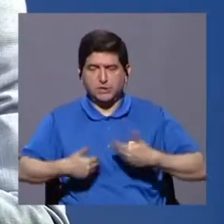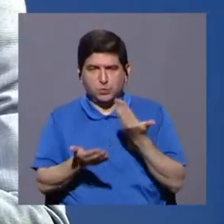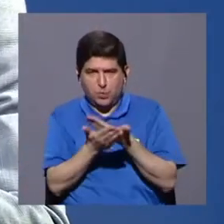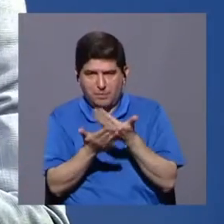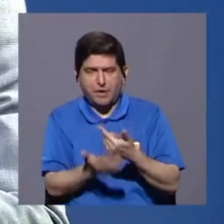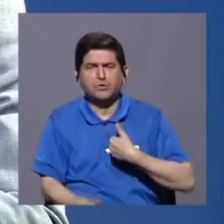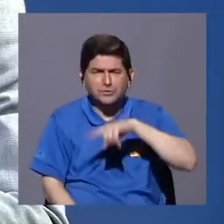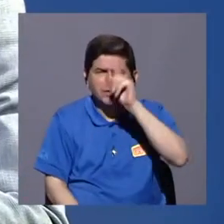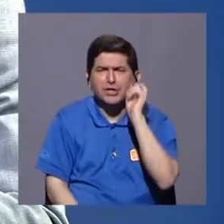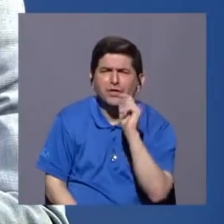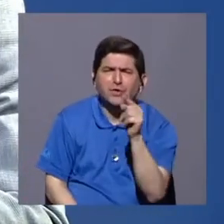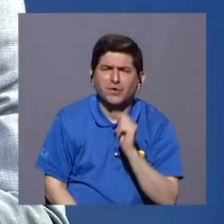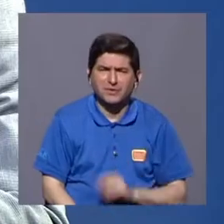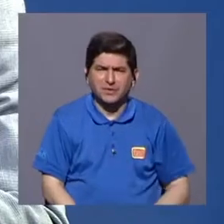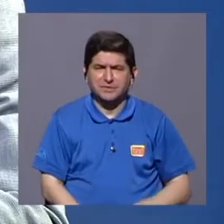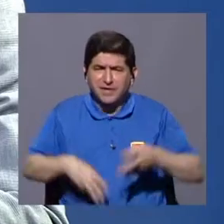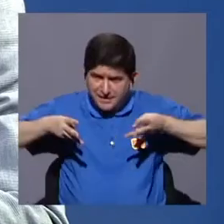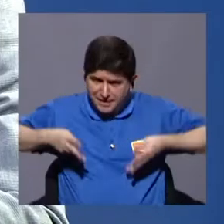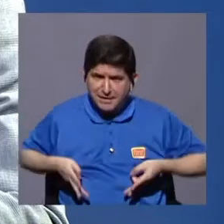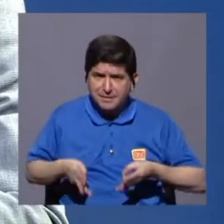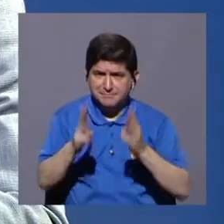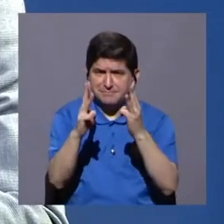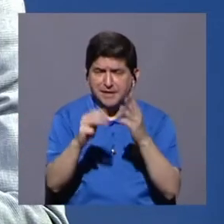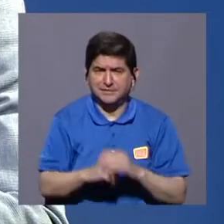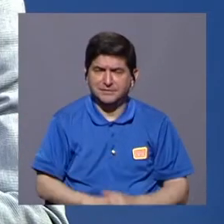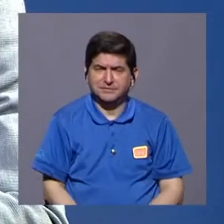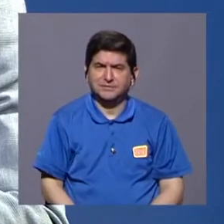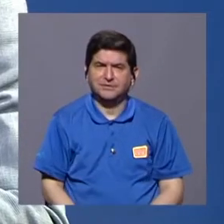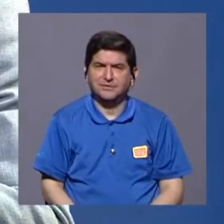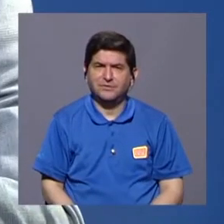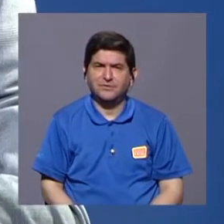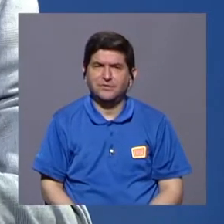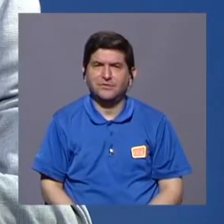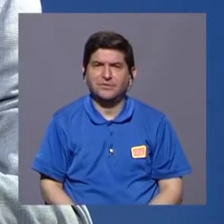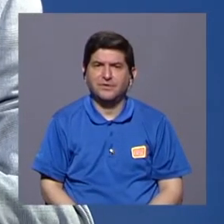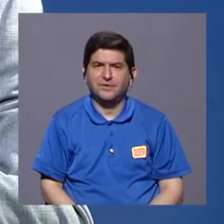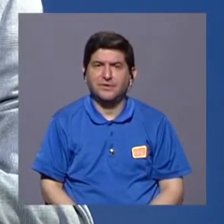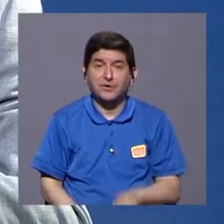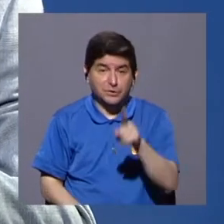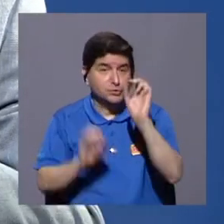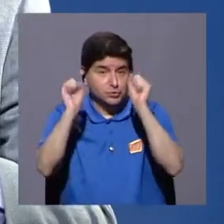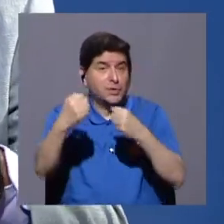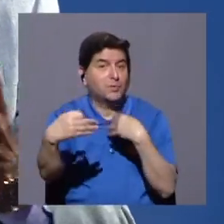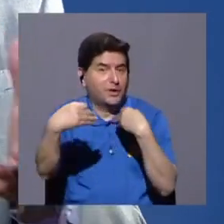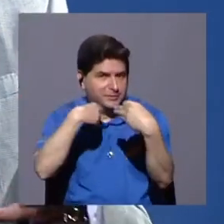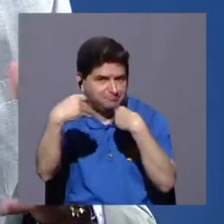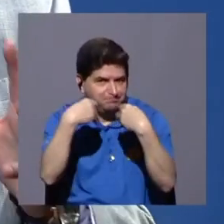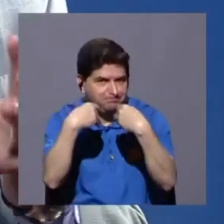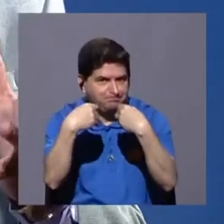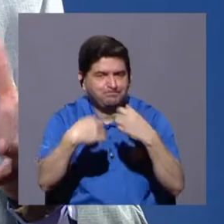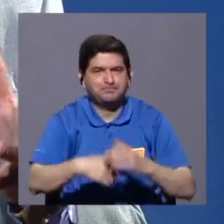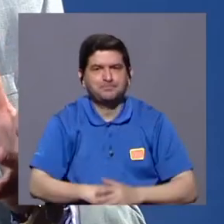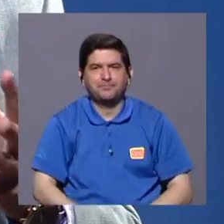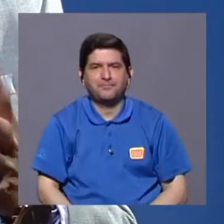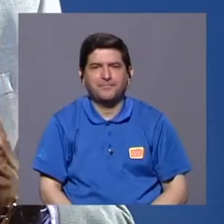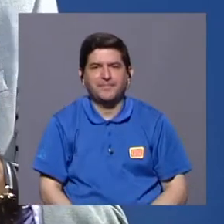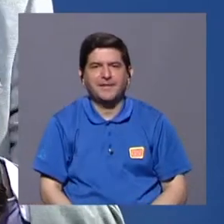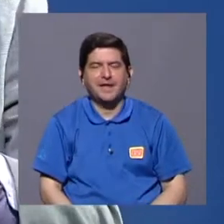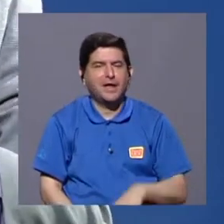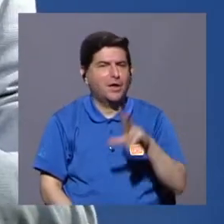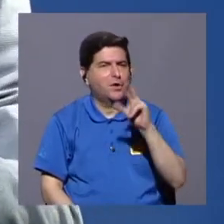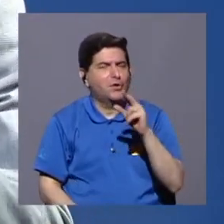al ir a preguntar por esa parte metodológica a ver si si sos tan amable de explicarnos si mucho